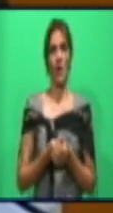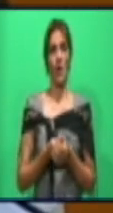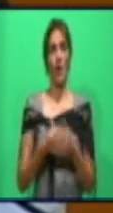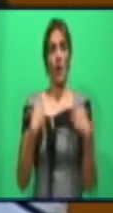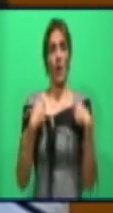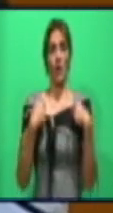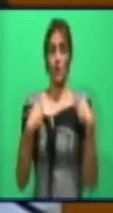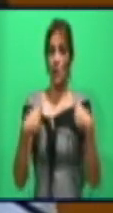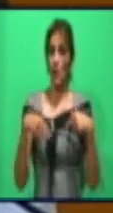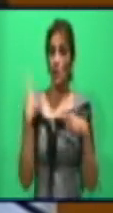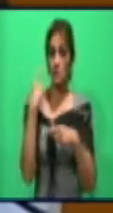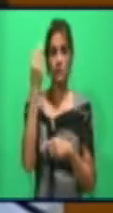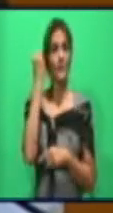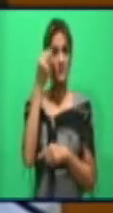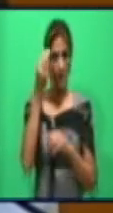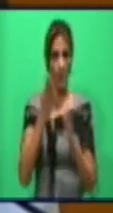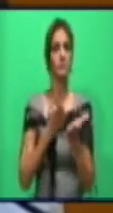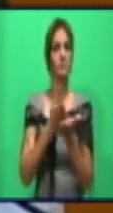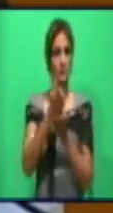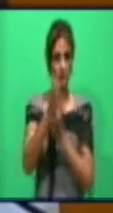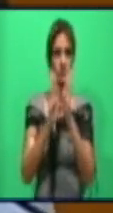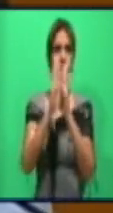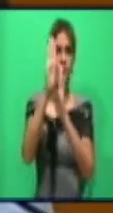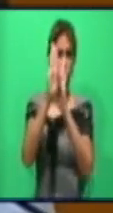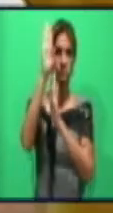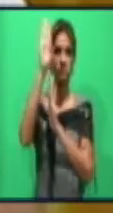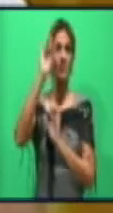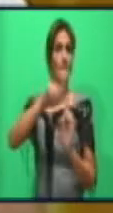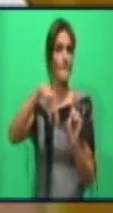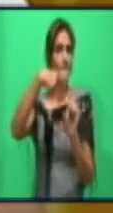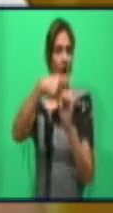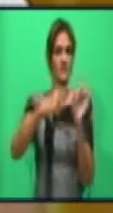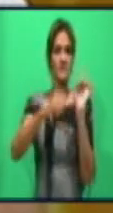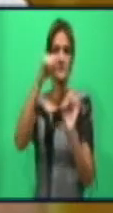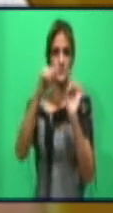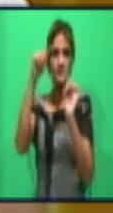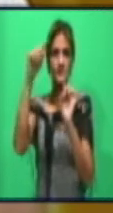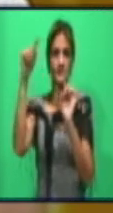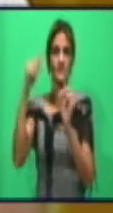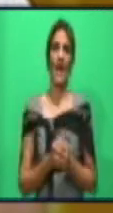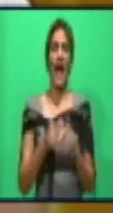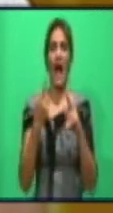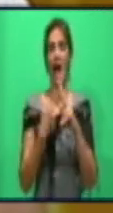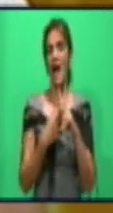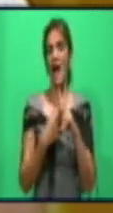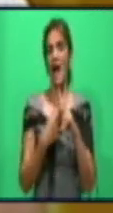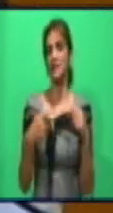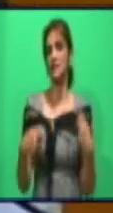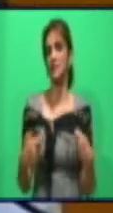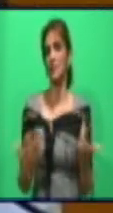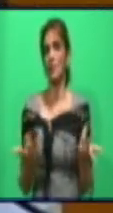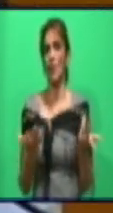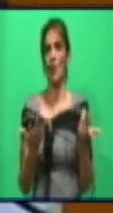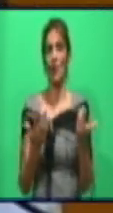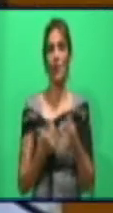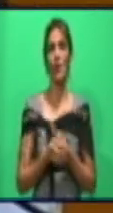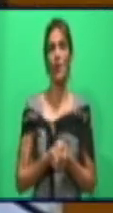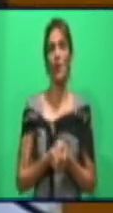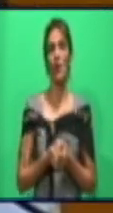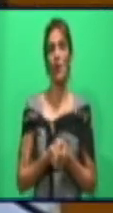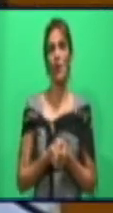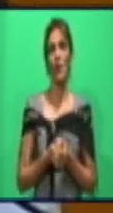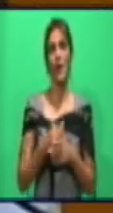incremento de los casos pero ese incremento de los casos no puede ser hasta el infinito hay que tomar un grupo de